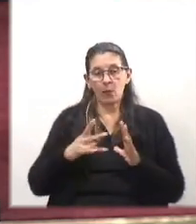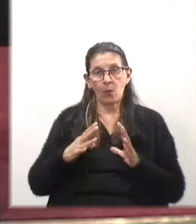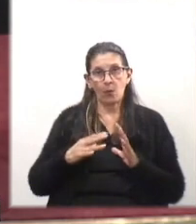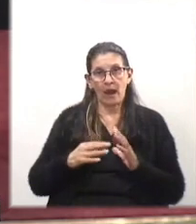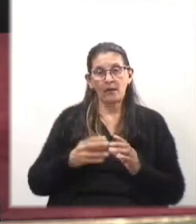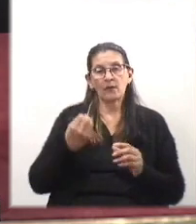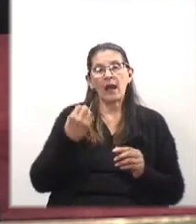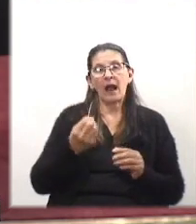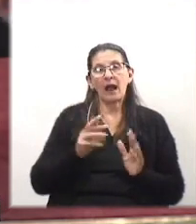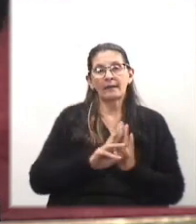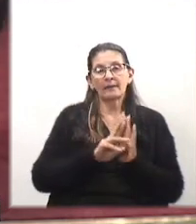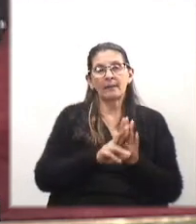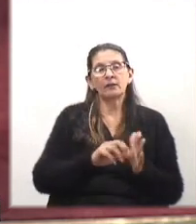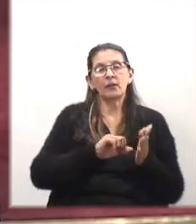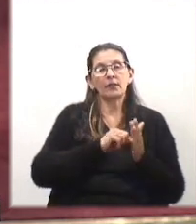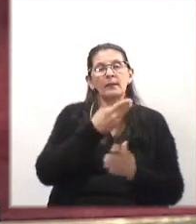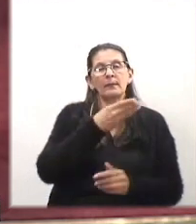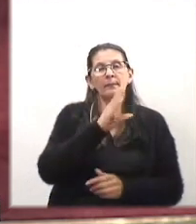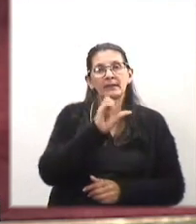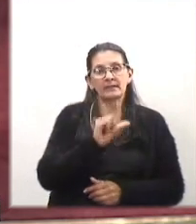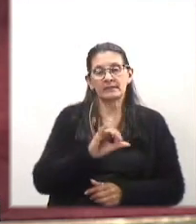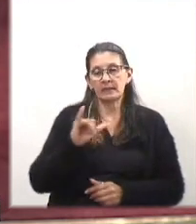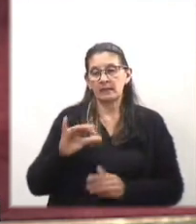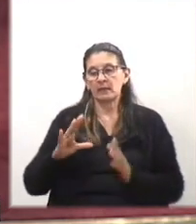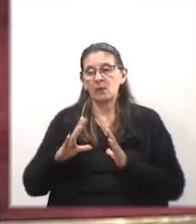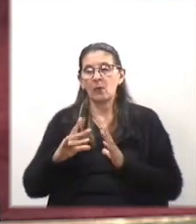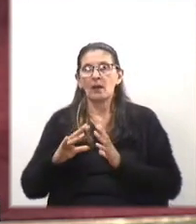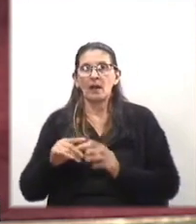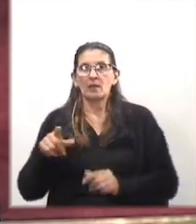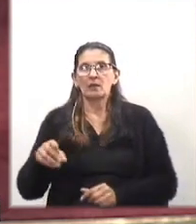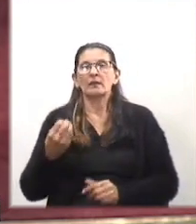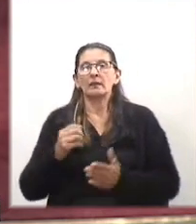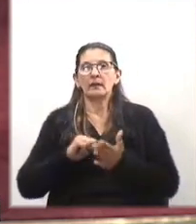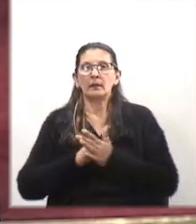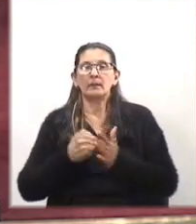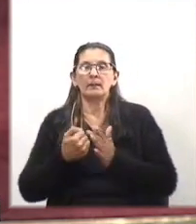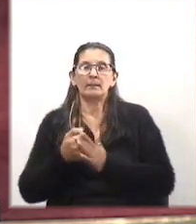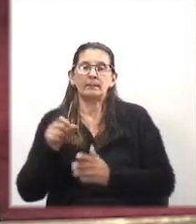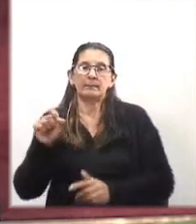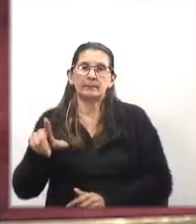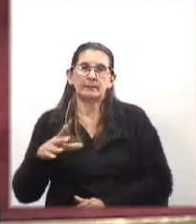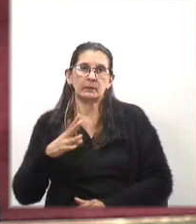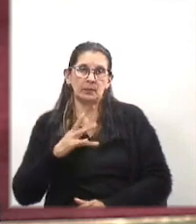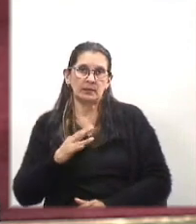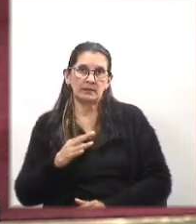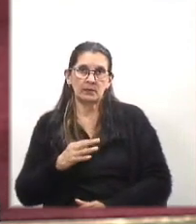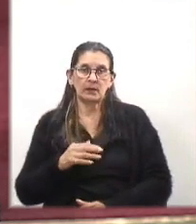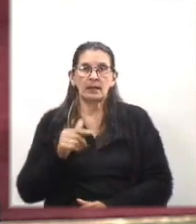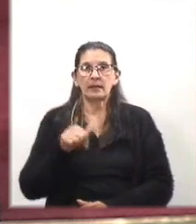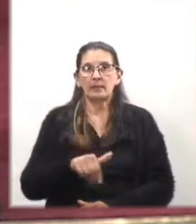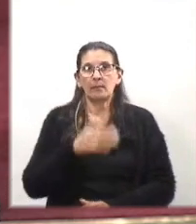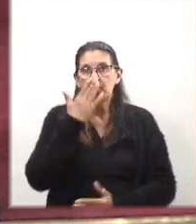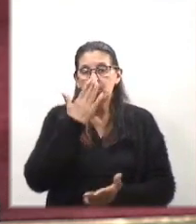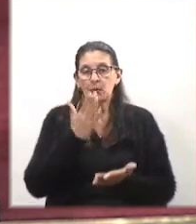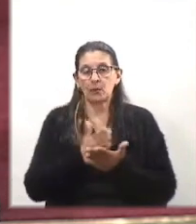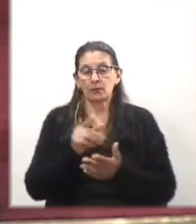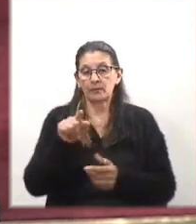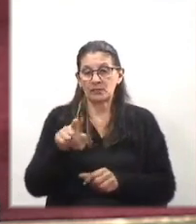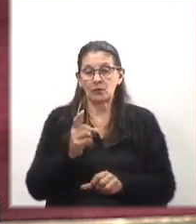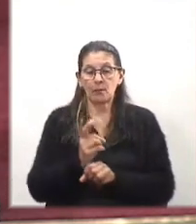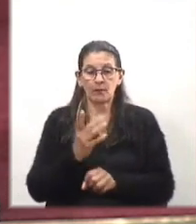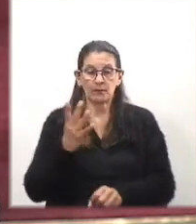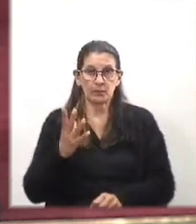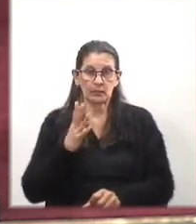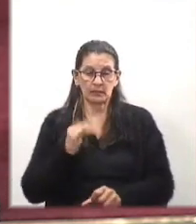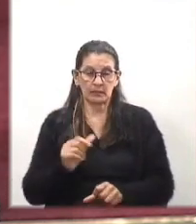amparo del Banco de Previsión Social y los jubilados al amparo de la banca de jubilaciones. Por último, a aquellos profesionales que